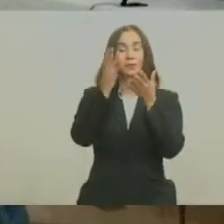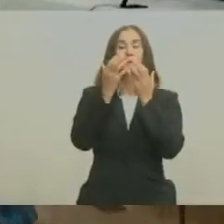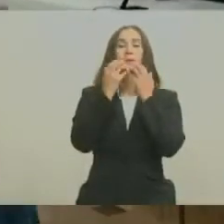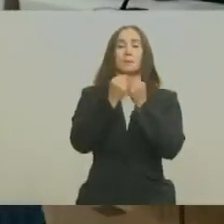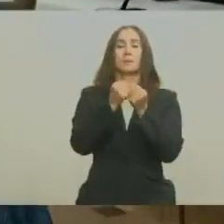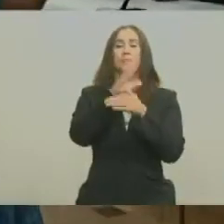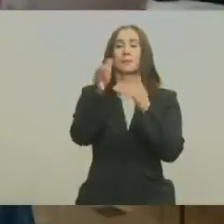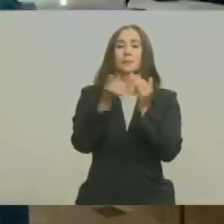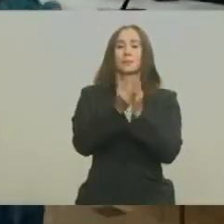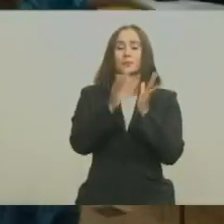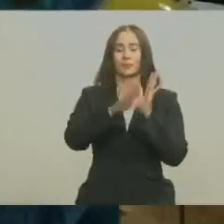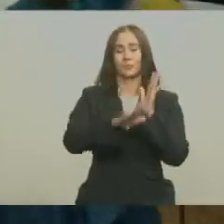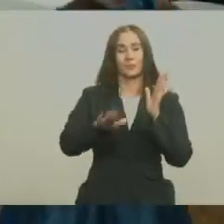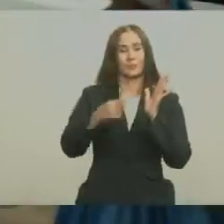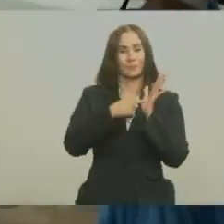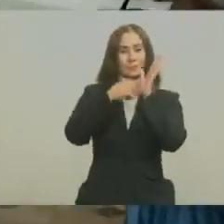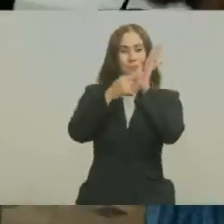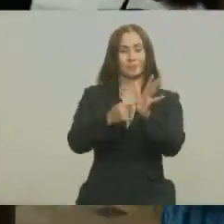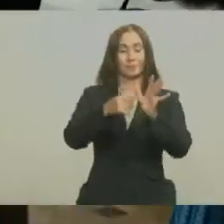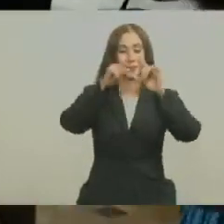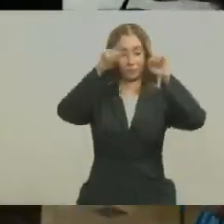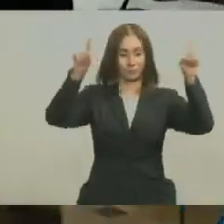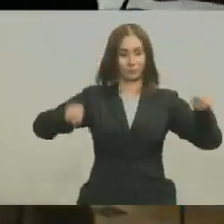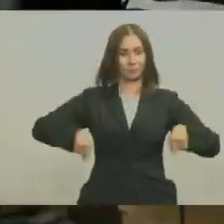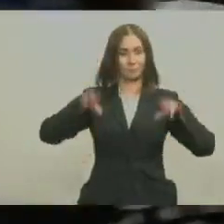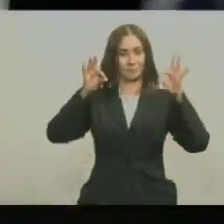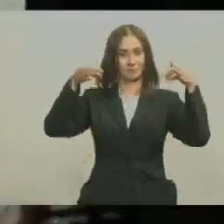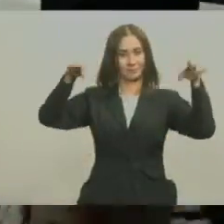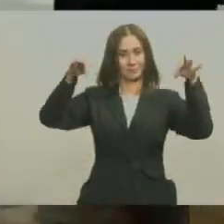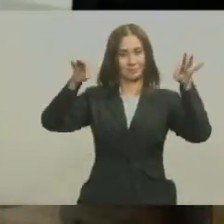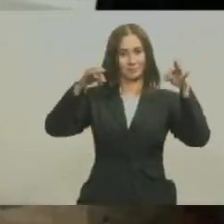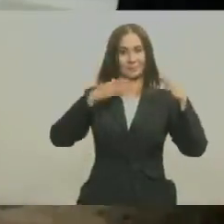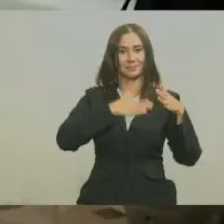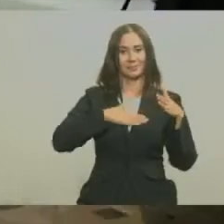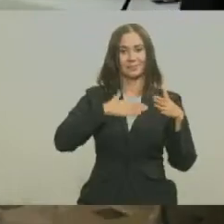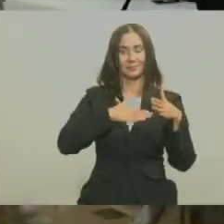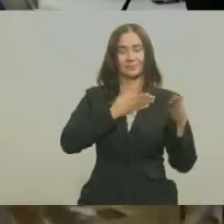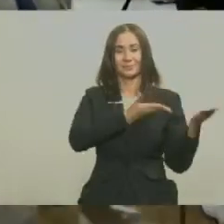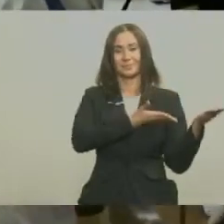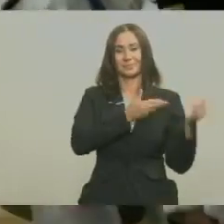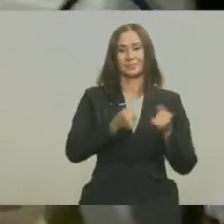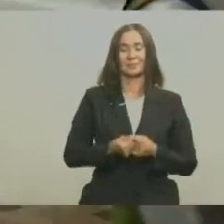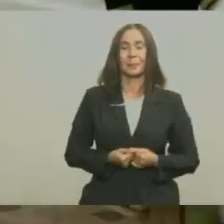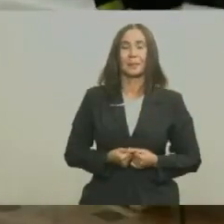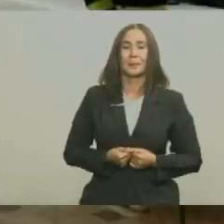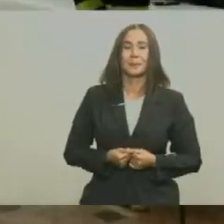nuestros talentos que les muestren las cartulinas, por favor.